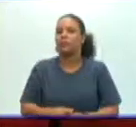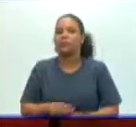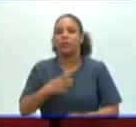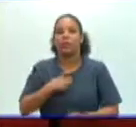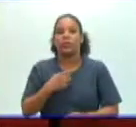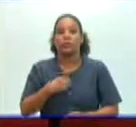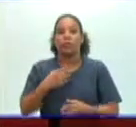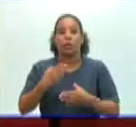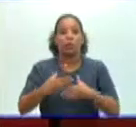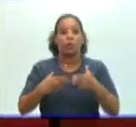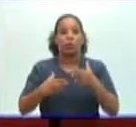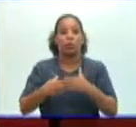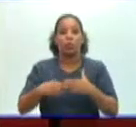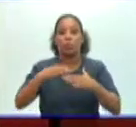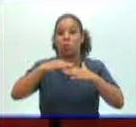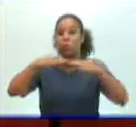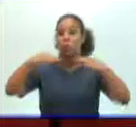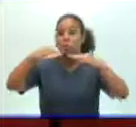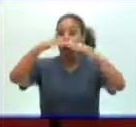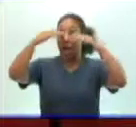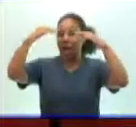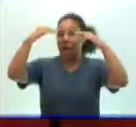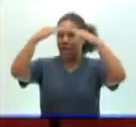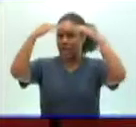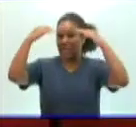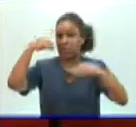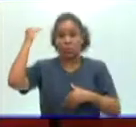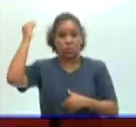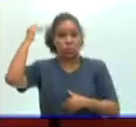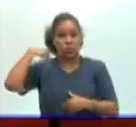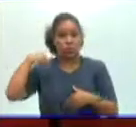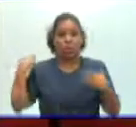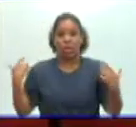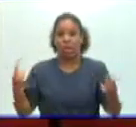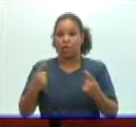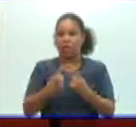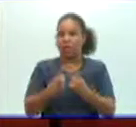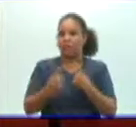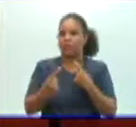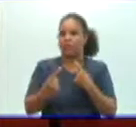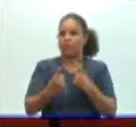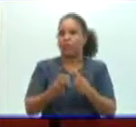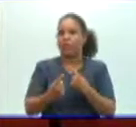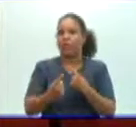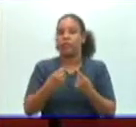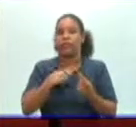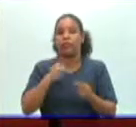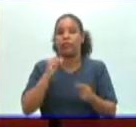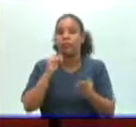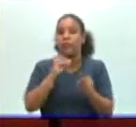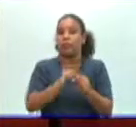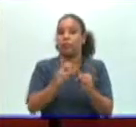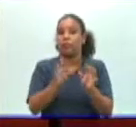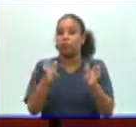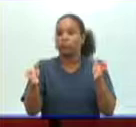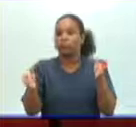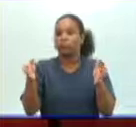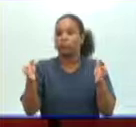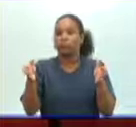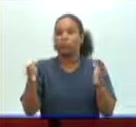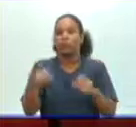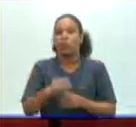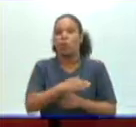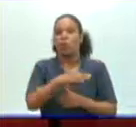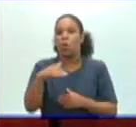construir una repisa y no sabe a qué distancia debe colocar los listones